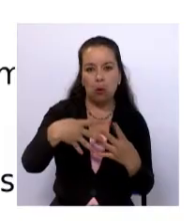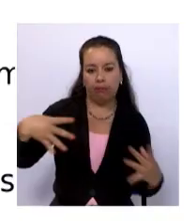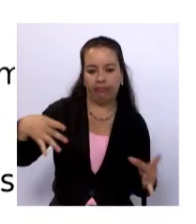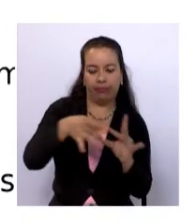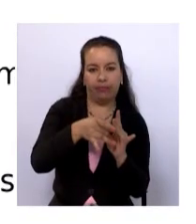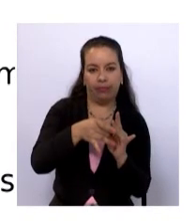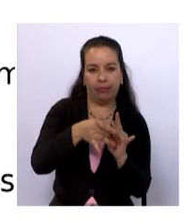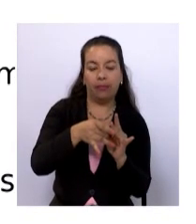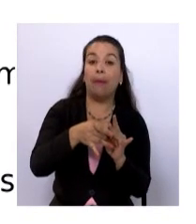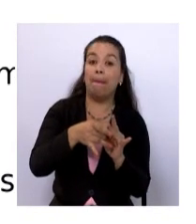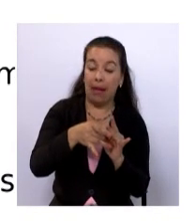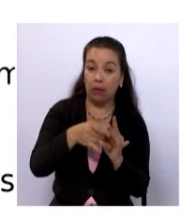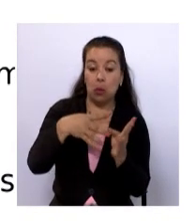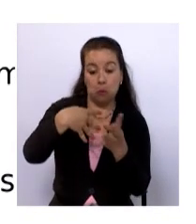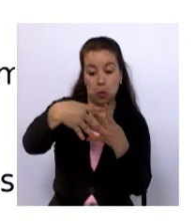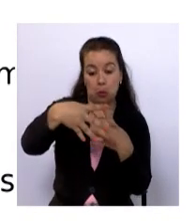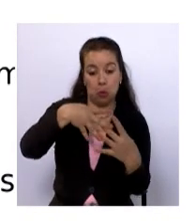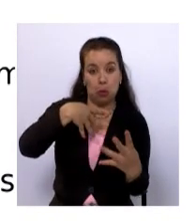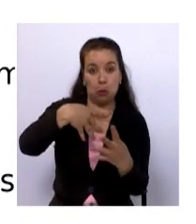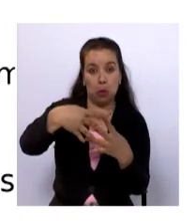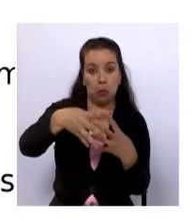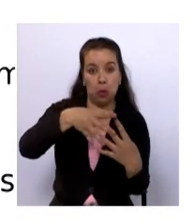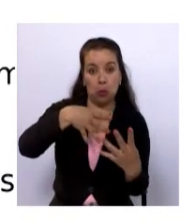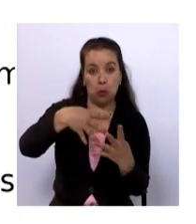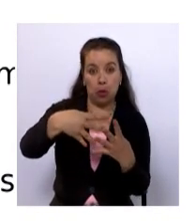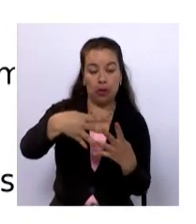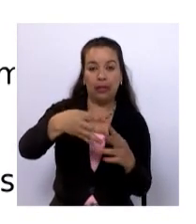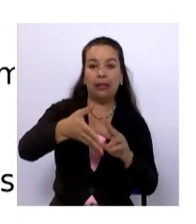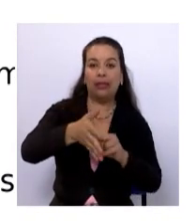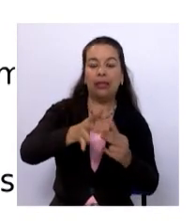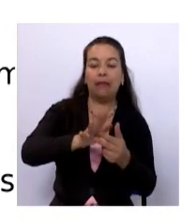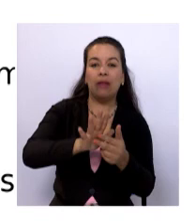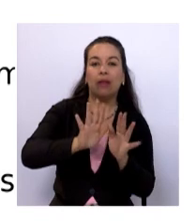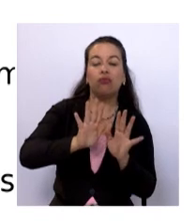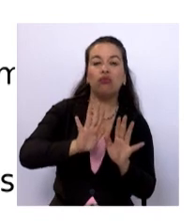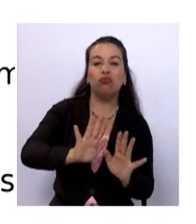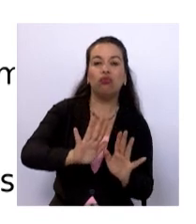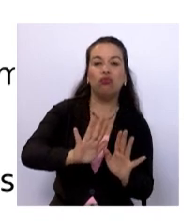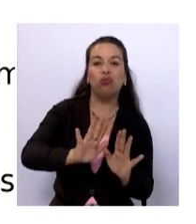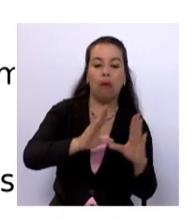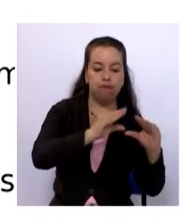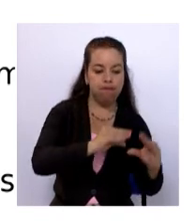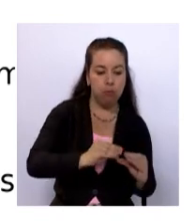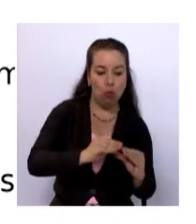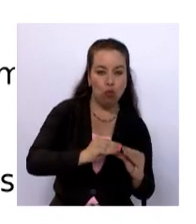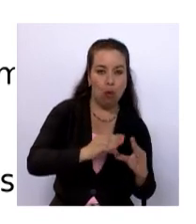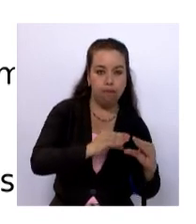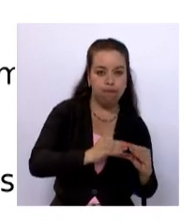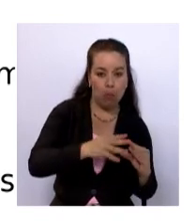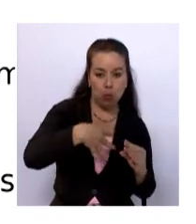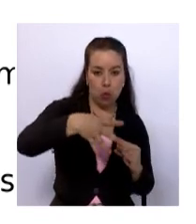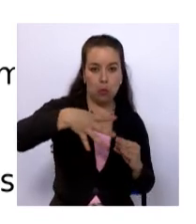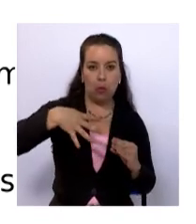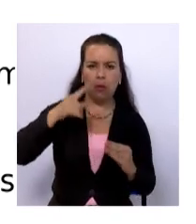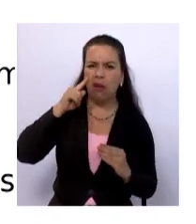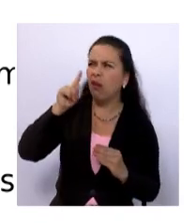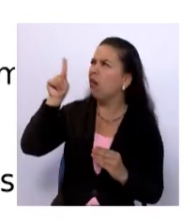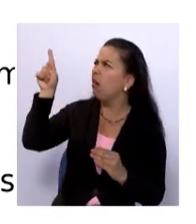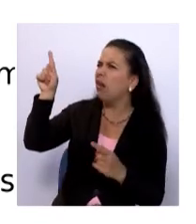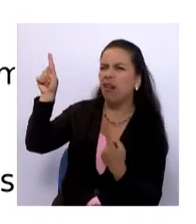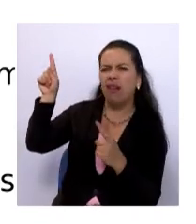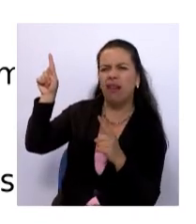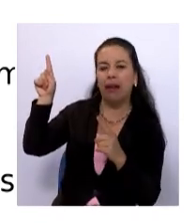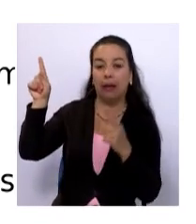tendones a su vez son la prolongación de el músculo cierto estamos viendo ahí en pantalla que